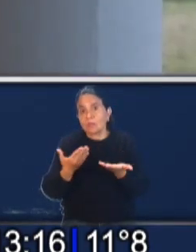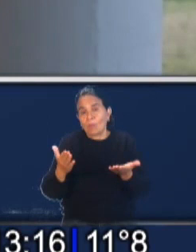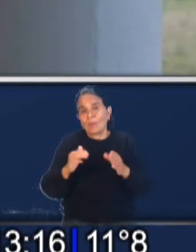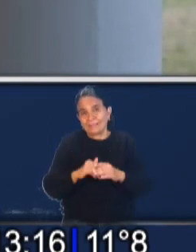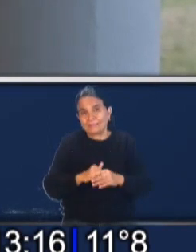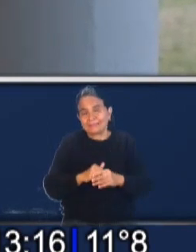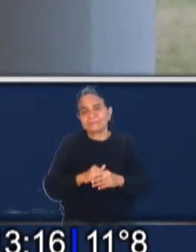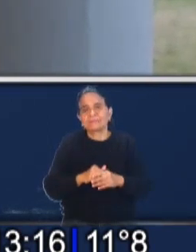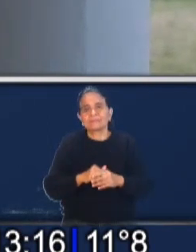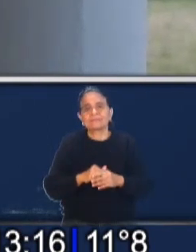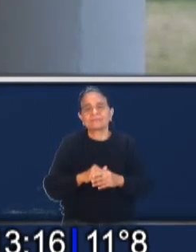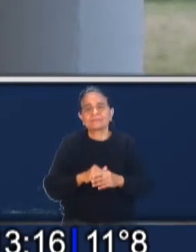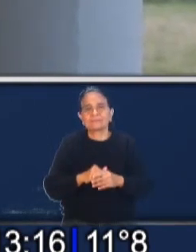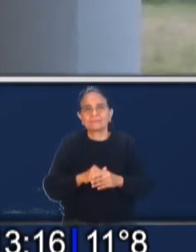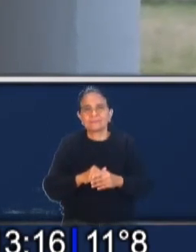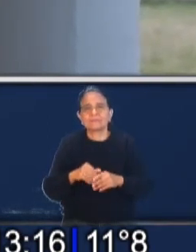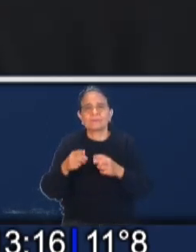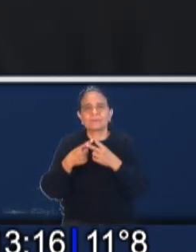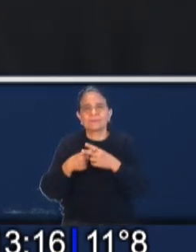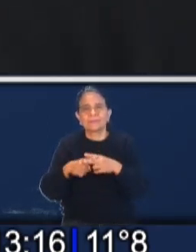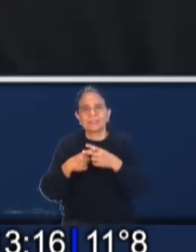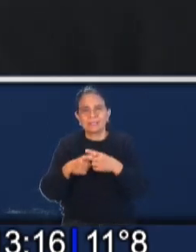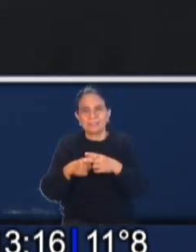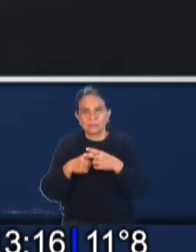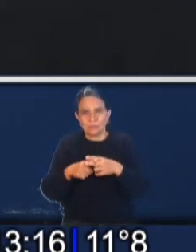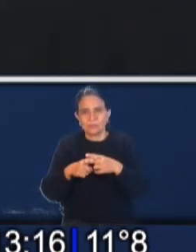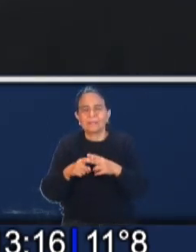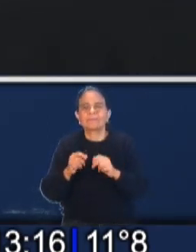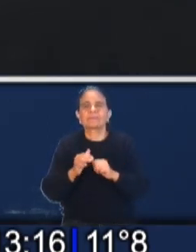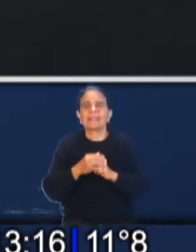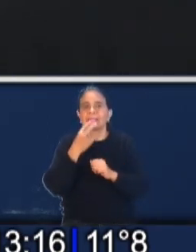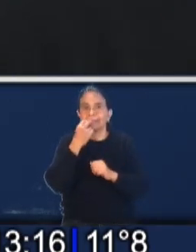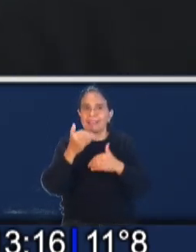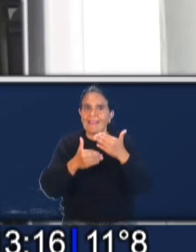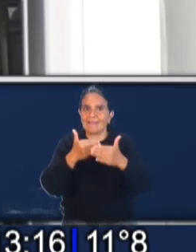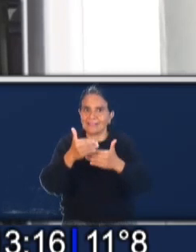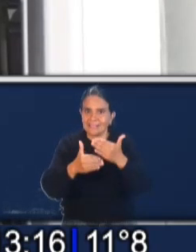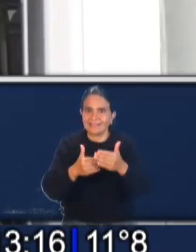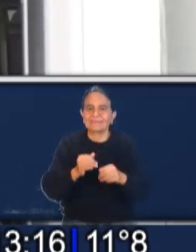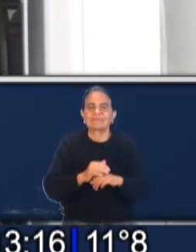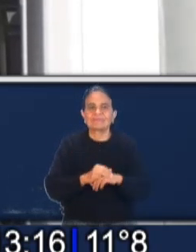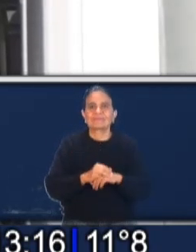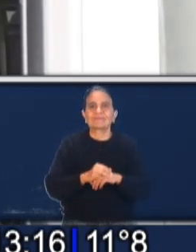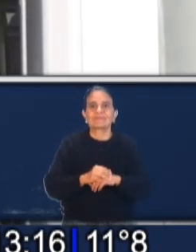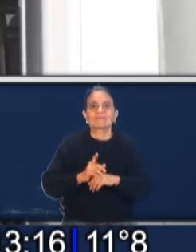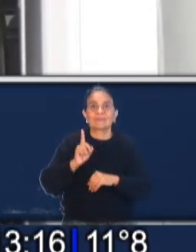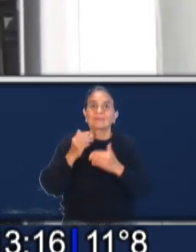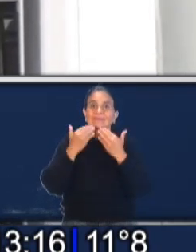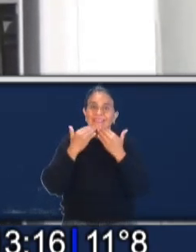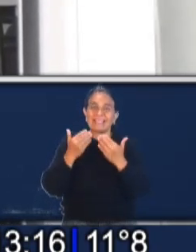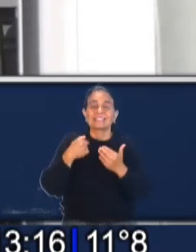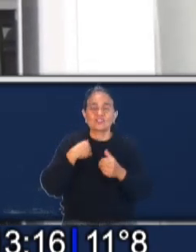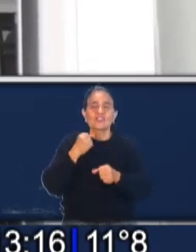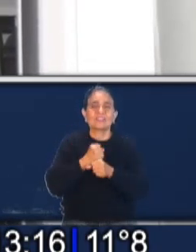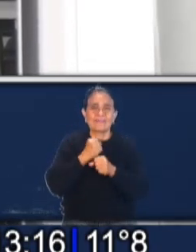Estoy haciendo la tecnicatura de electricidad avanzada. Si bien, gracias a Dios, hace varios años estoy trabajando como electricista,